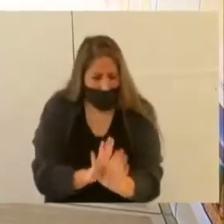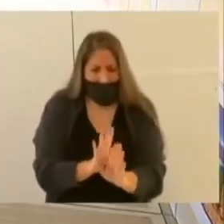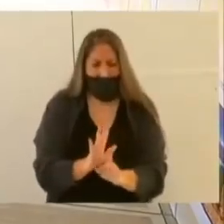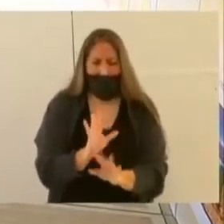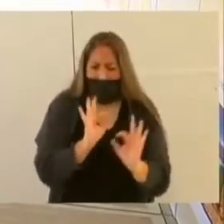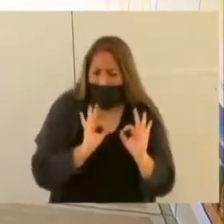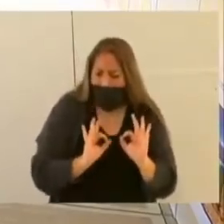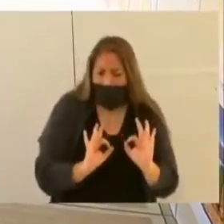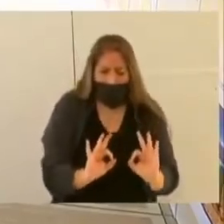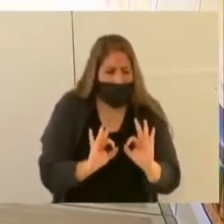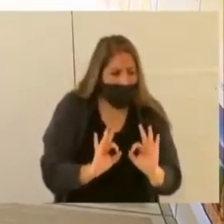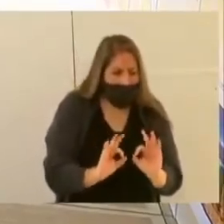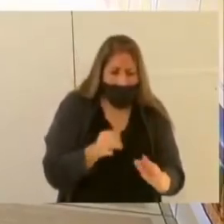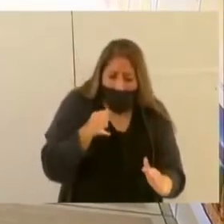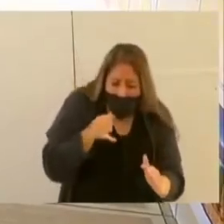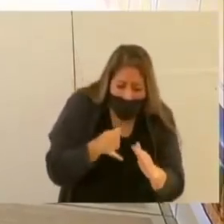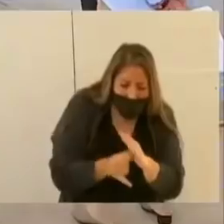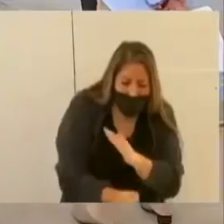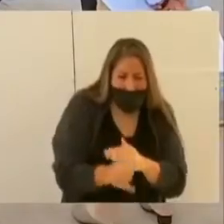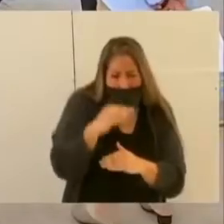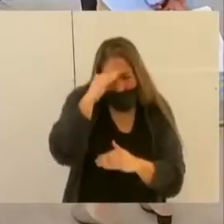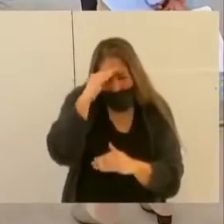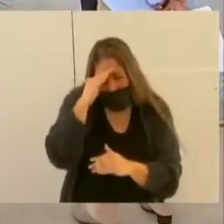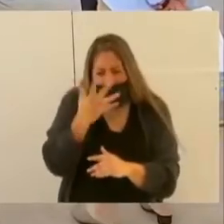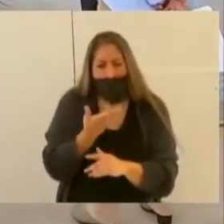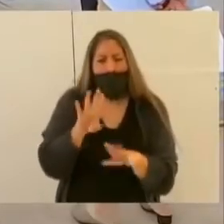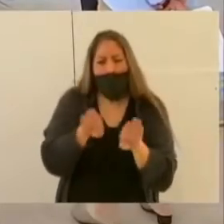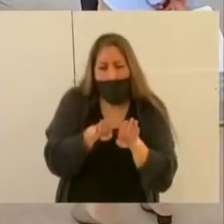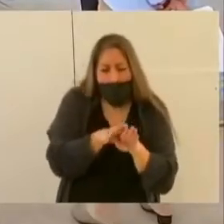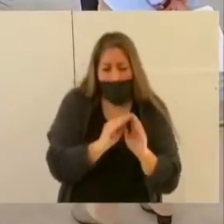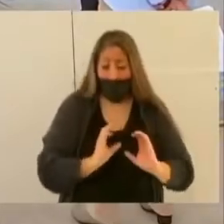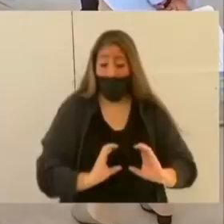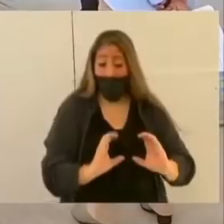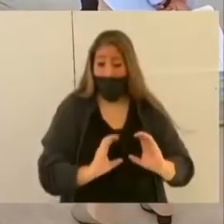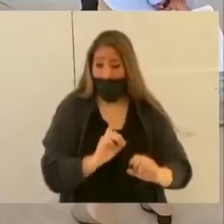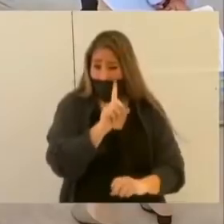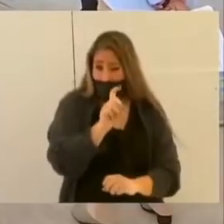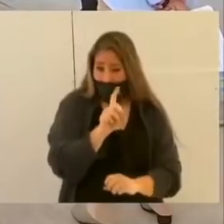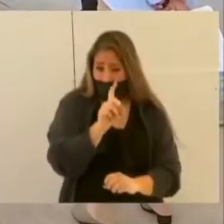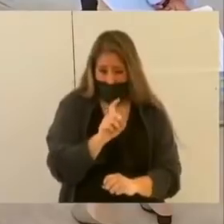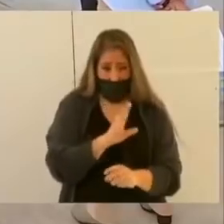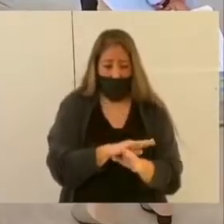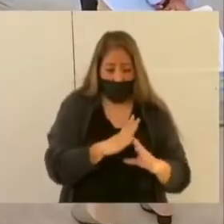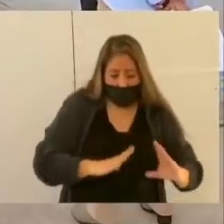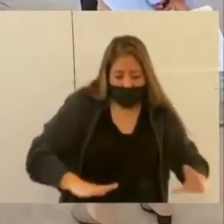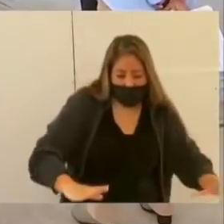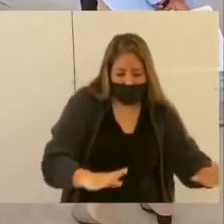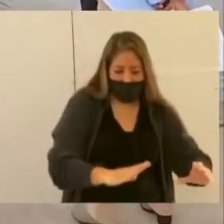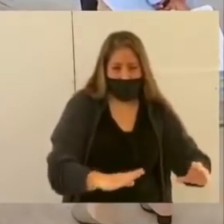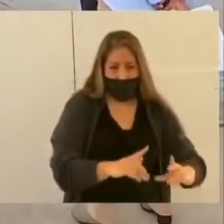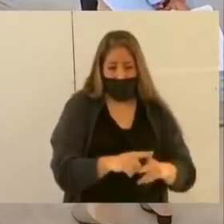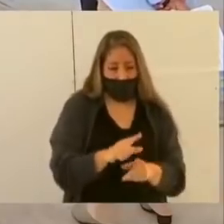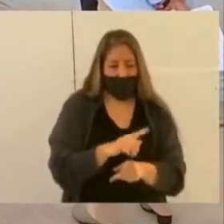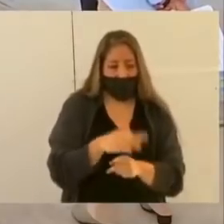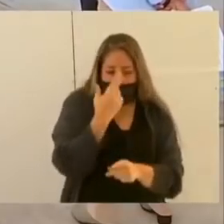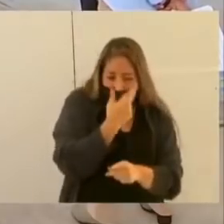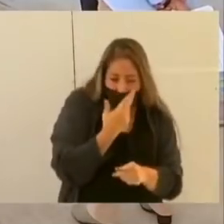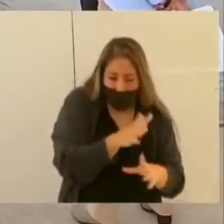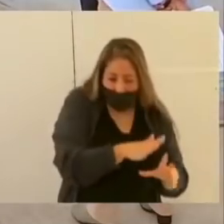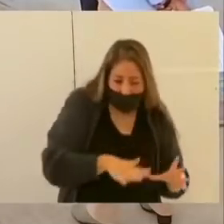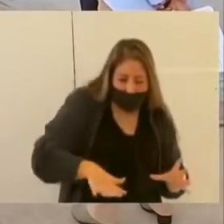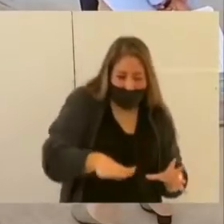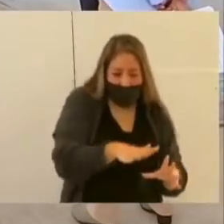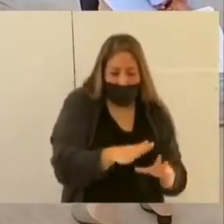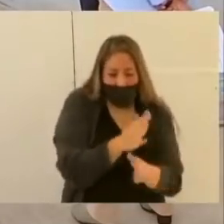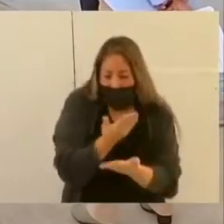para construir esta infraestructura. Durante este proceso, señor presidente, señores gobernadores, directora, se